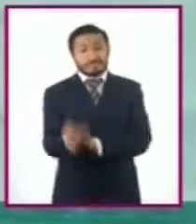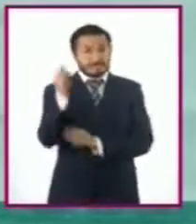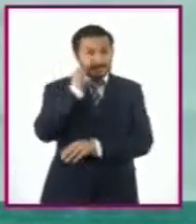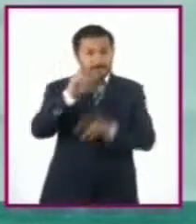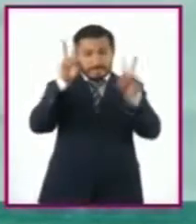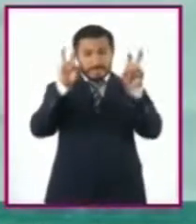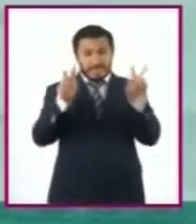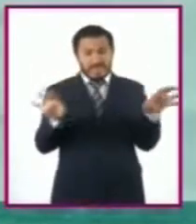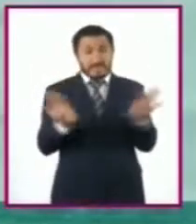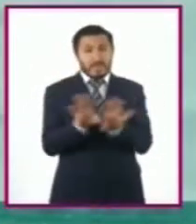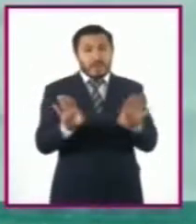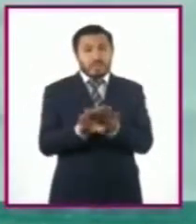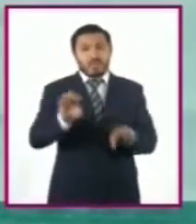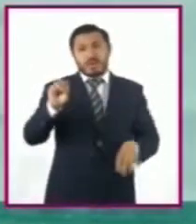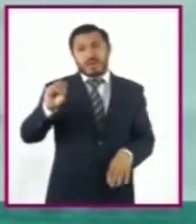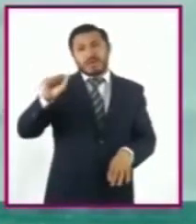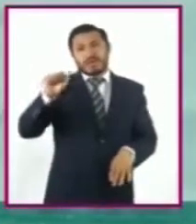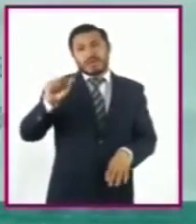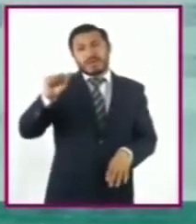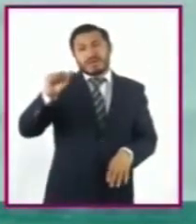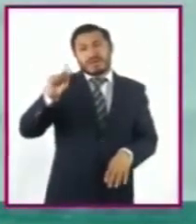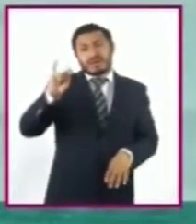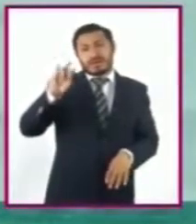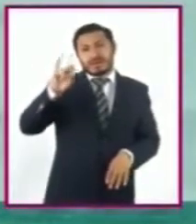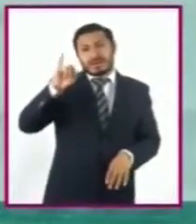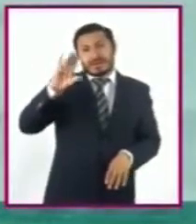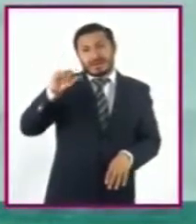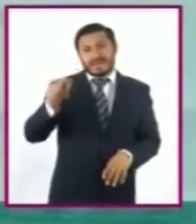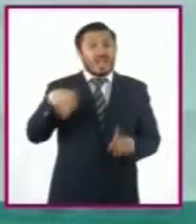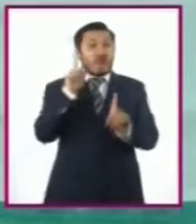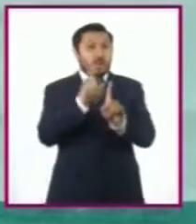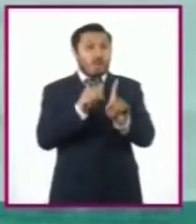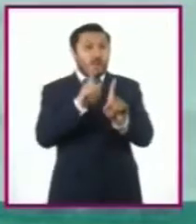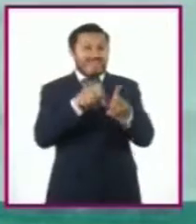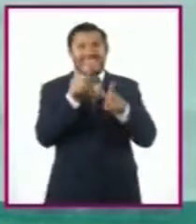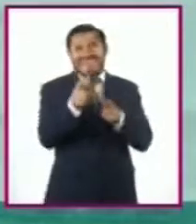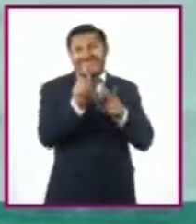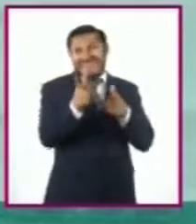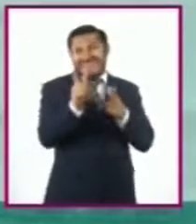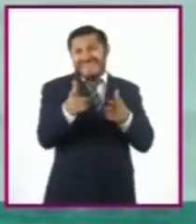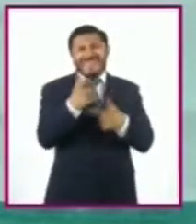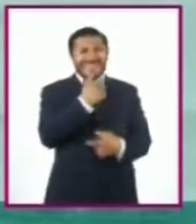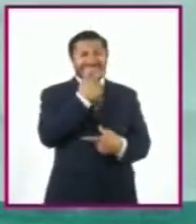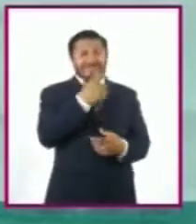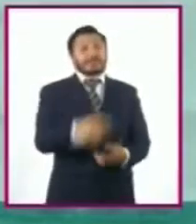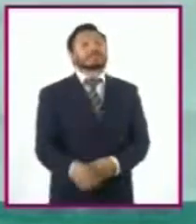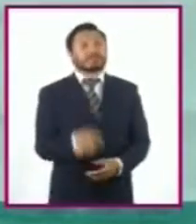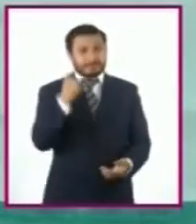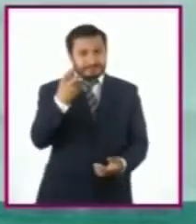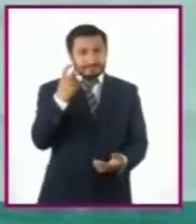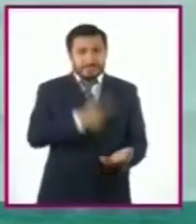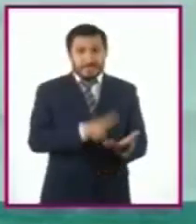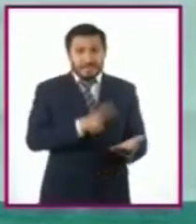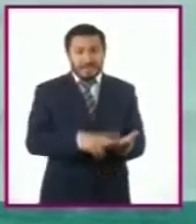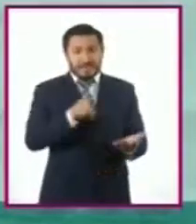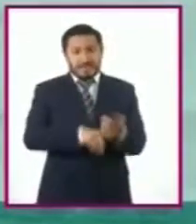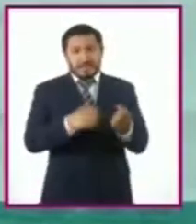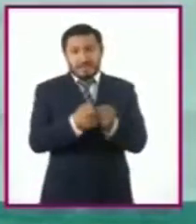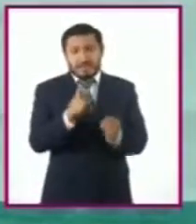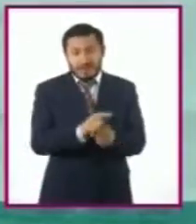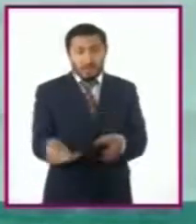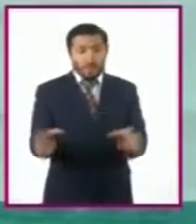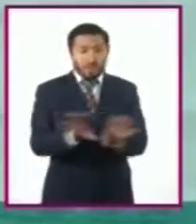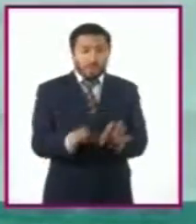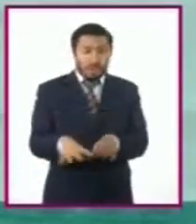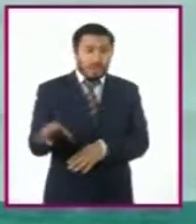manera satírica, burlona. En los valores podemos apreciar aquellos que engloban a la sociedad, tales como la compasión,